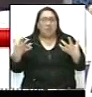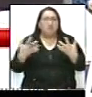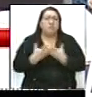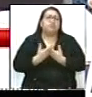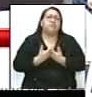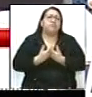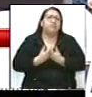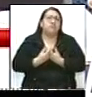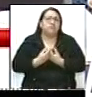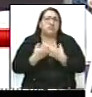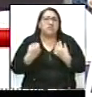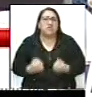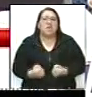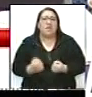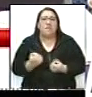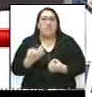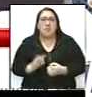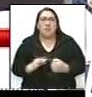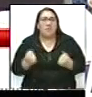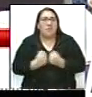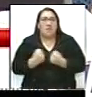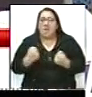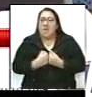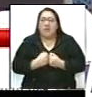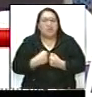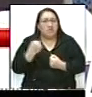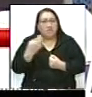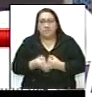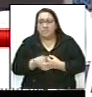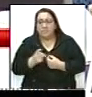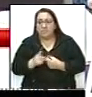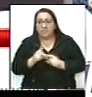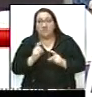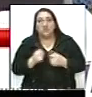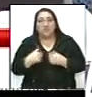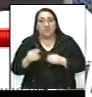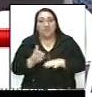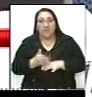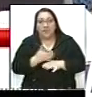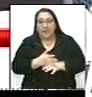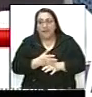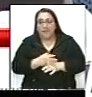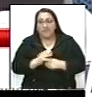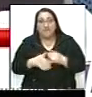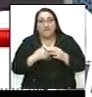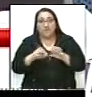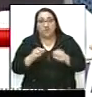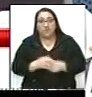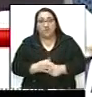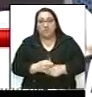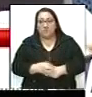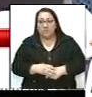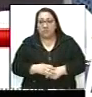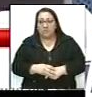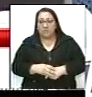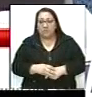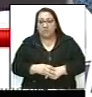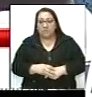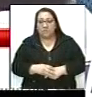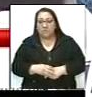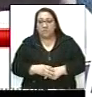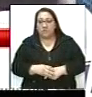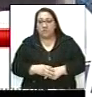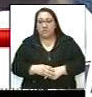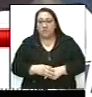frente, ¿no? Sin armas, pero a muerte. Esta consulta previa se tiene que hacer, no se puede pasar por encima de la población. Y el presidente dijo, el